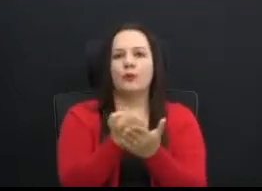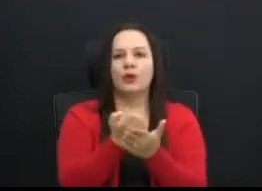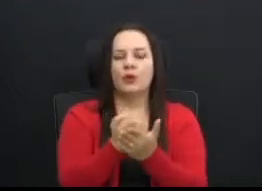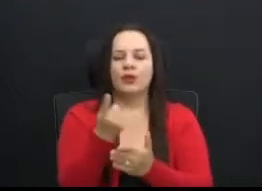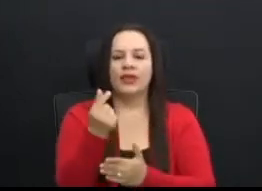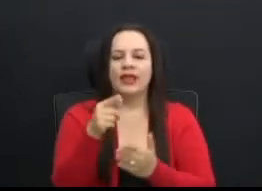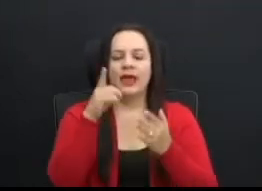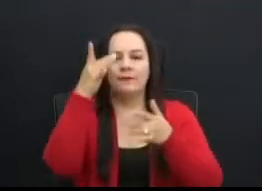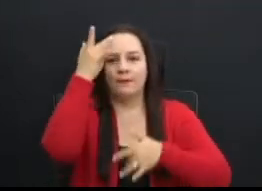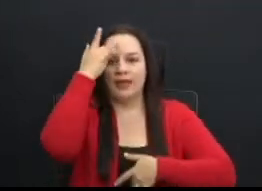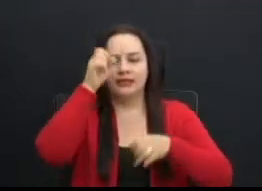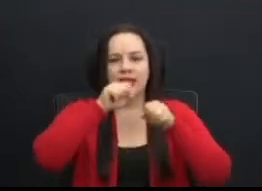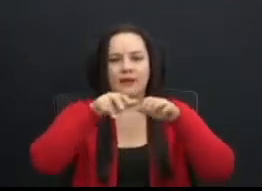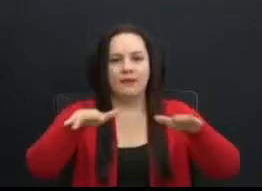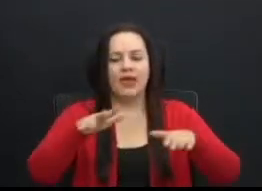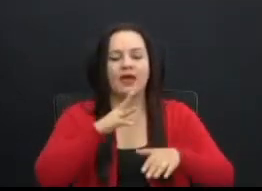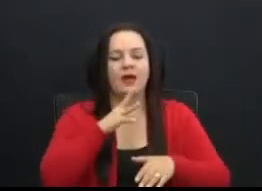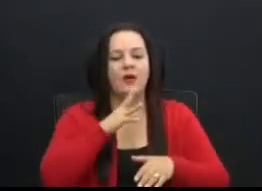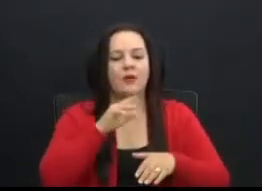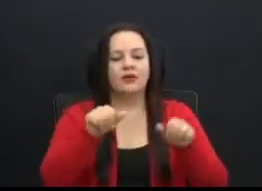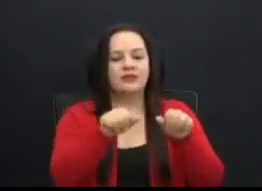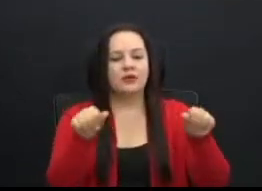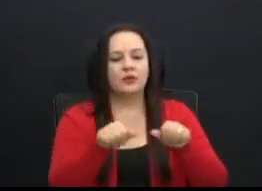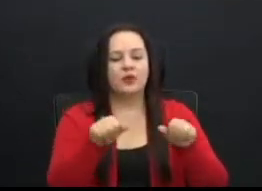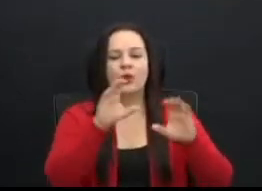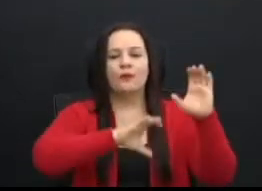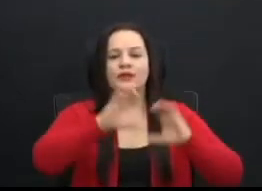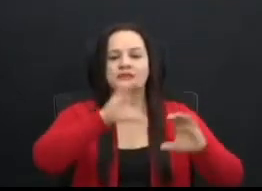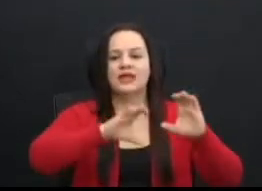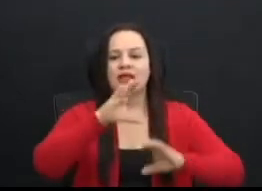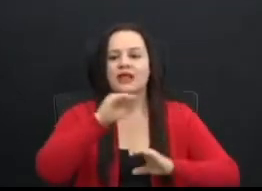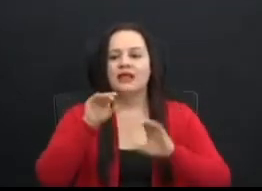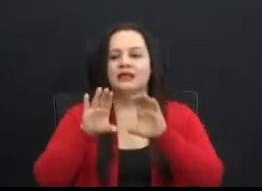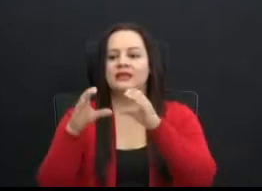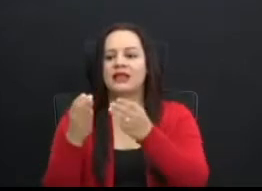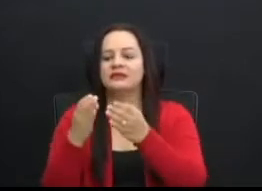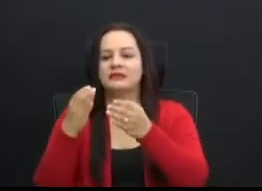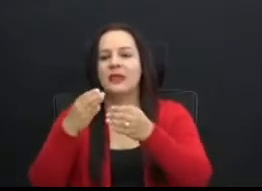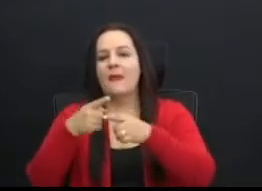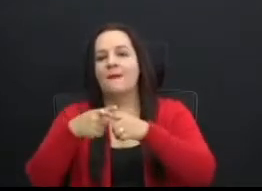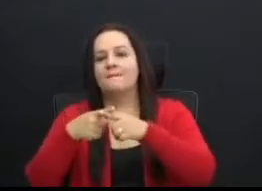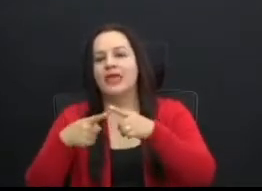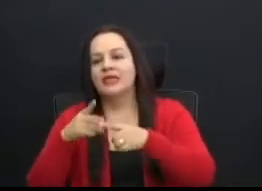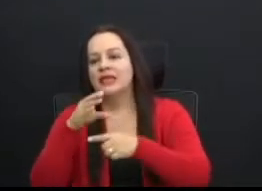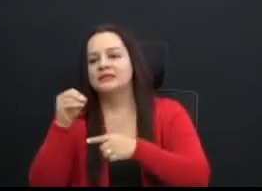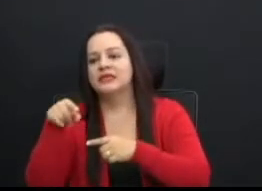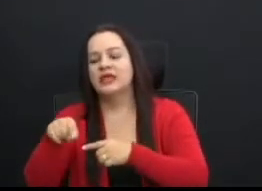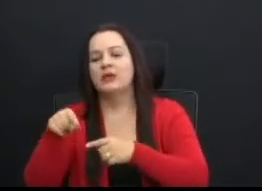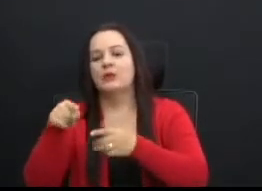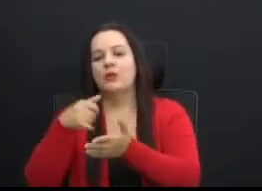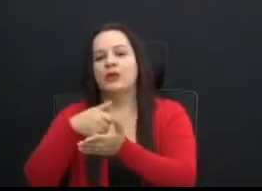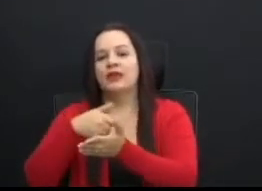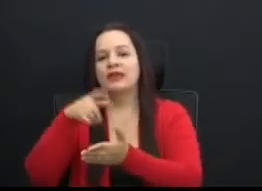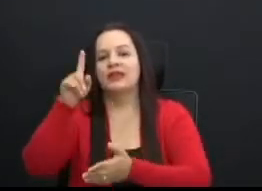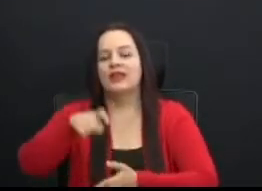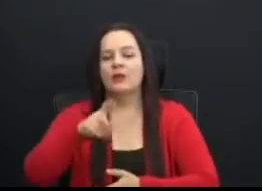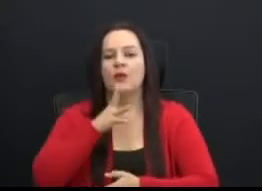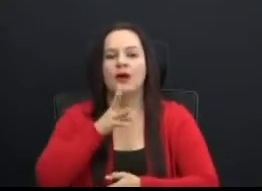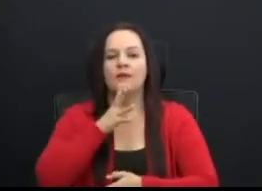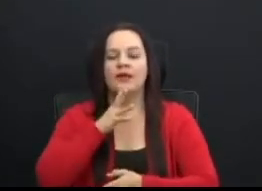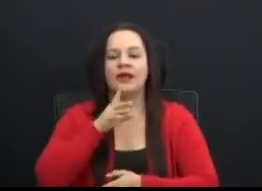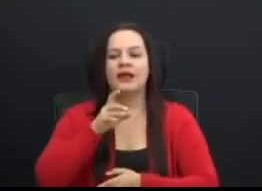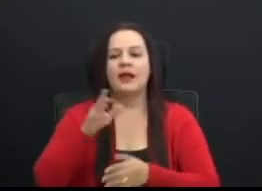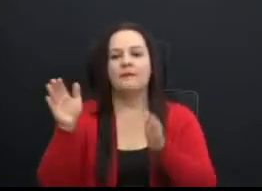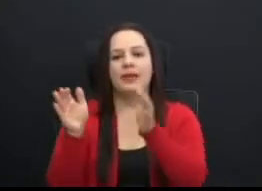Cuando hablo del sector comercial y de las clases medias y vulnerables, debo referirme al pequeño comerciante que tenía